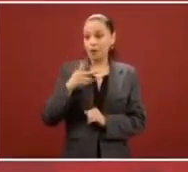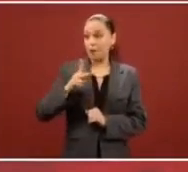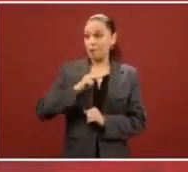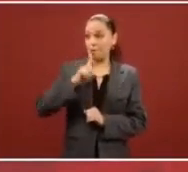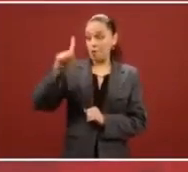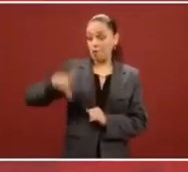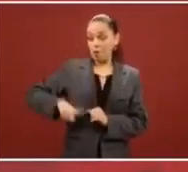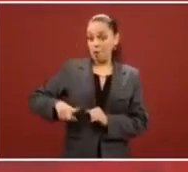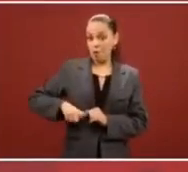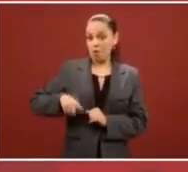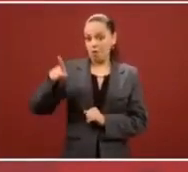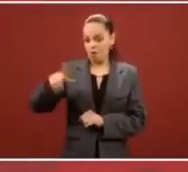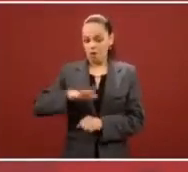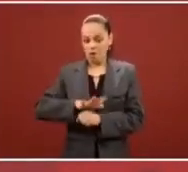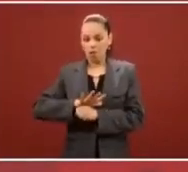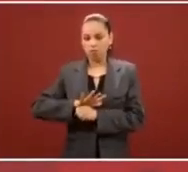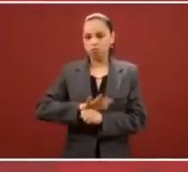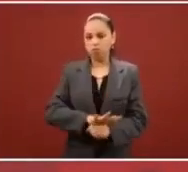gobierno.